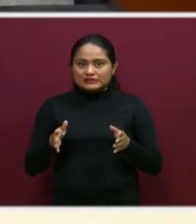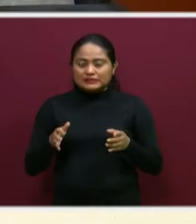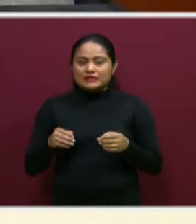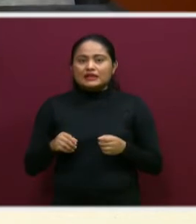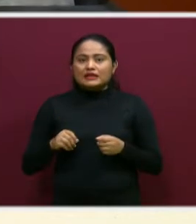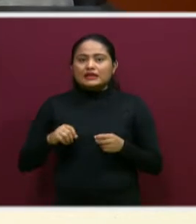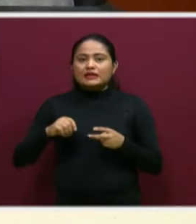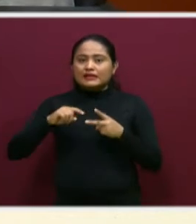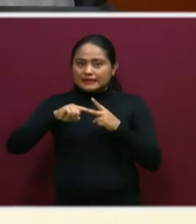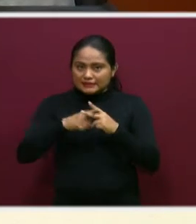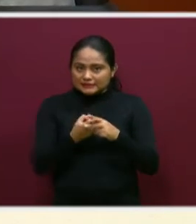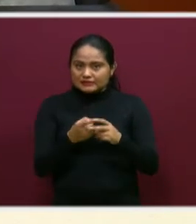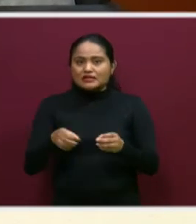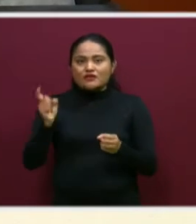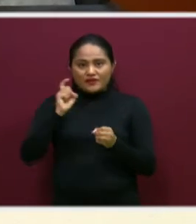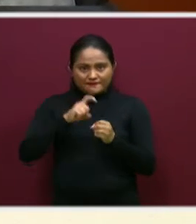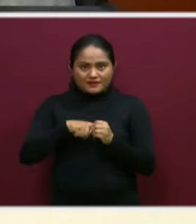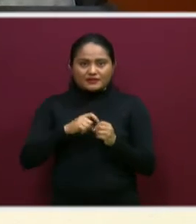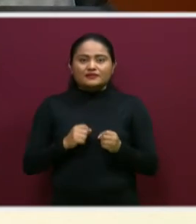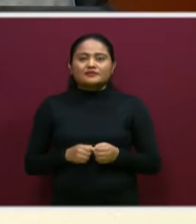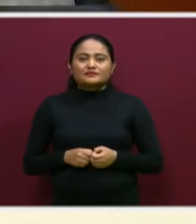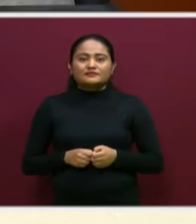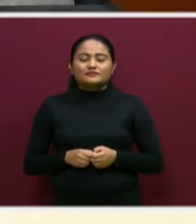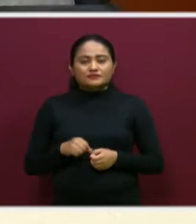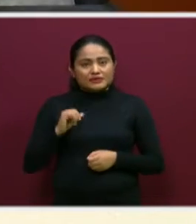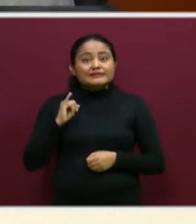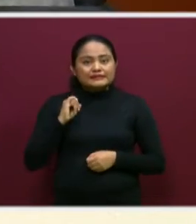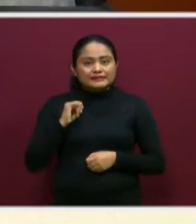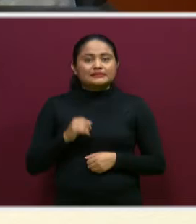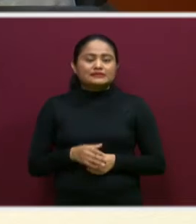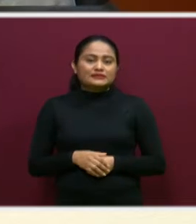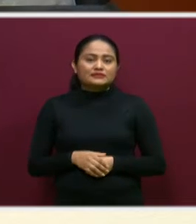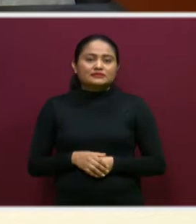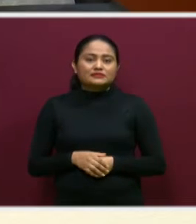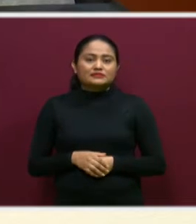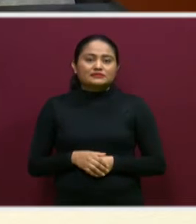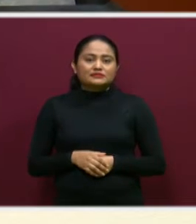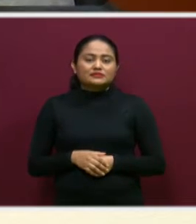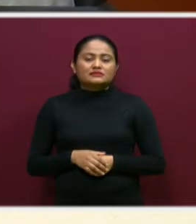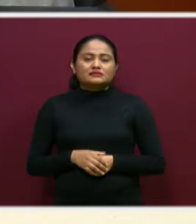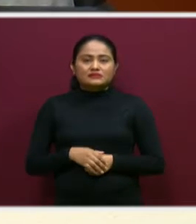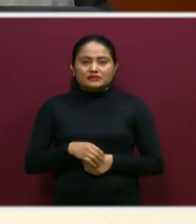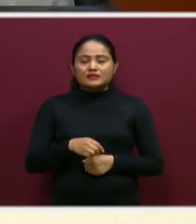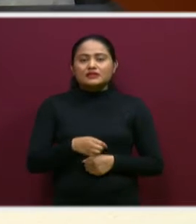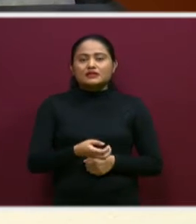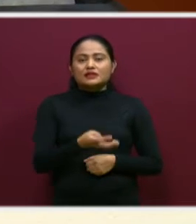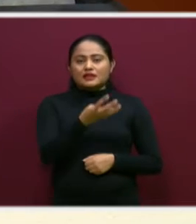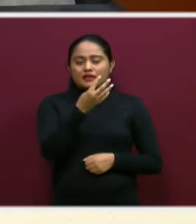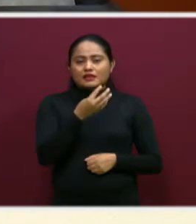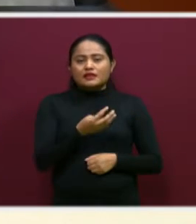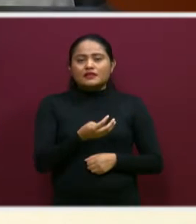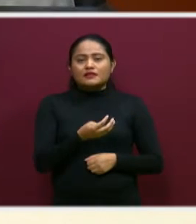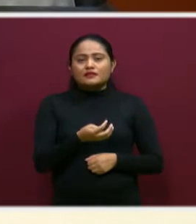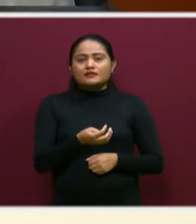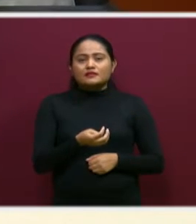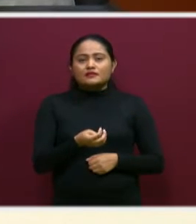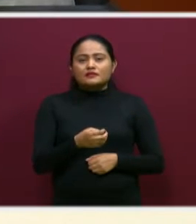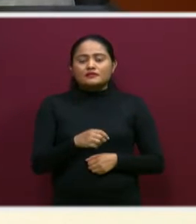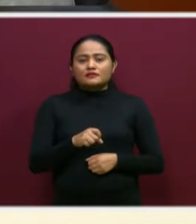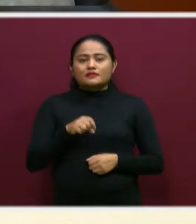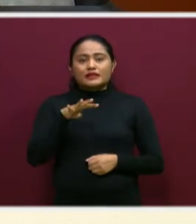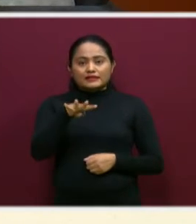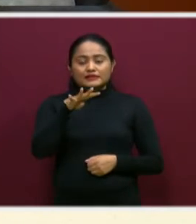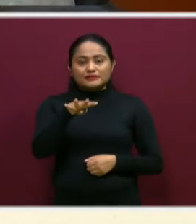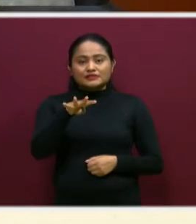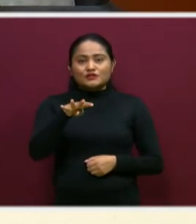bueno hay que checar estas fechas efectivamente están programadas las actividades del 19 al 30 de julio son dos semanas donde